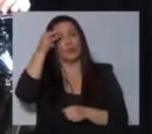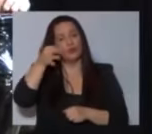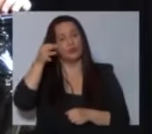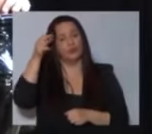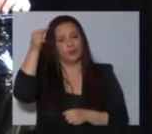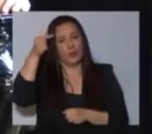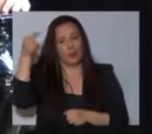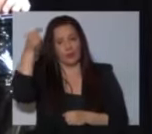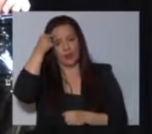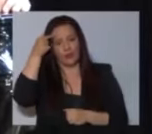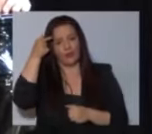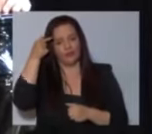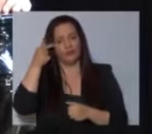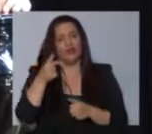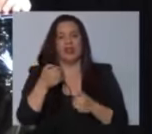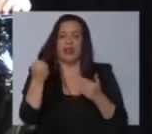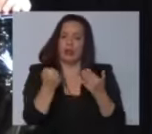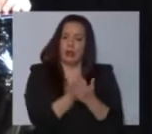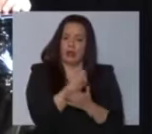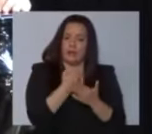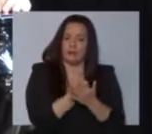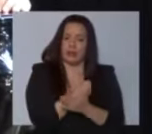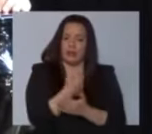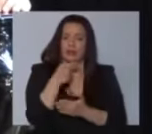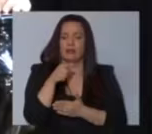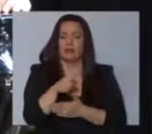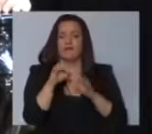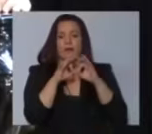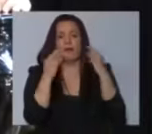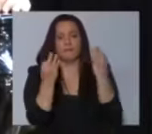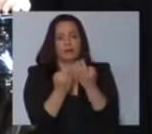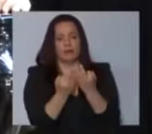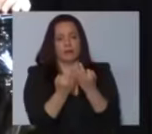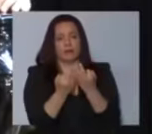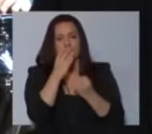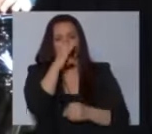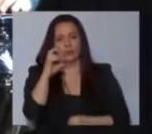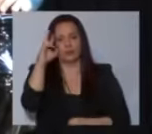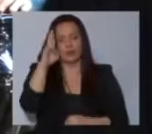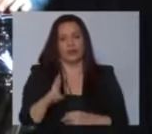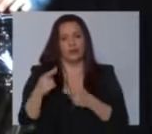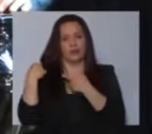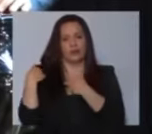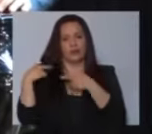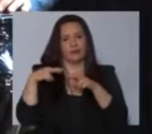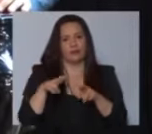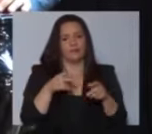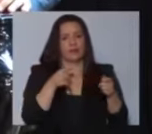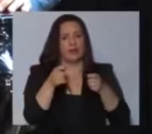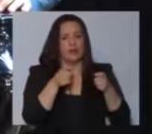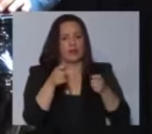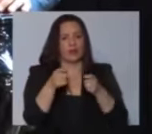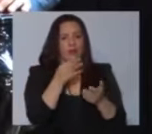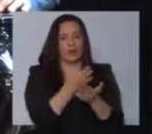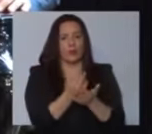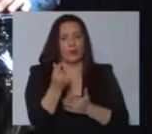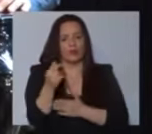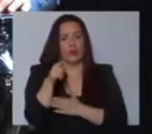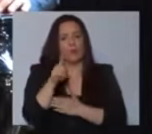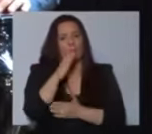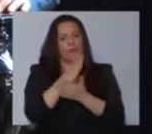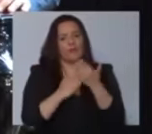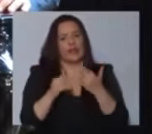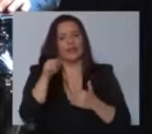Desafortunadamente, para las familias costarricenses, el irresponsable manejo fiscal por parte de la administración Solís